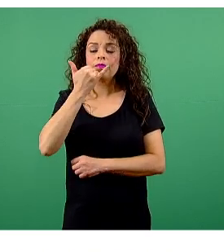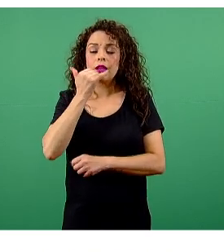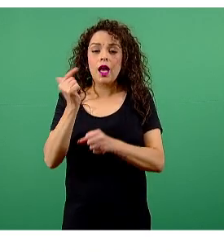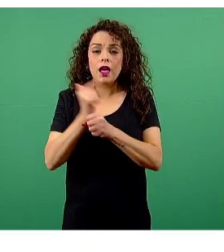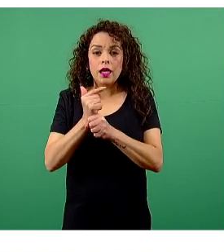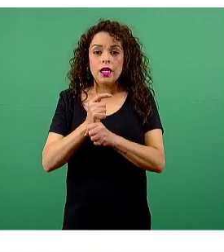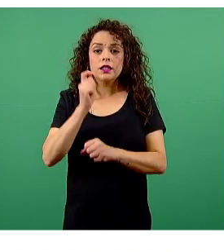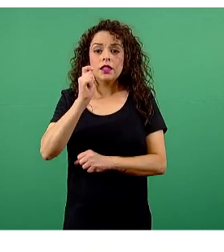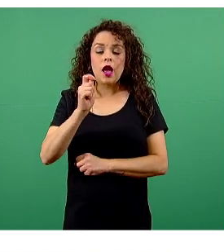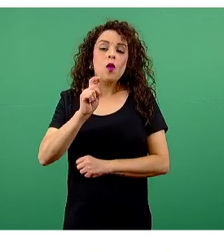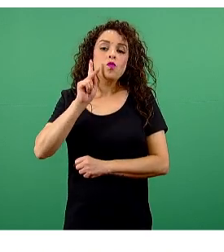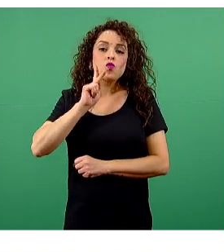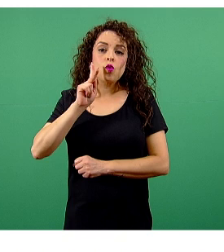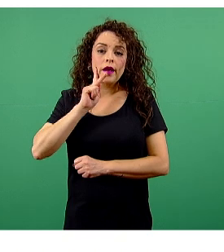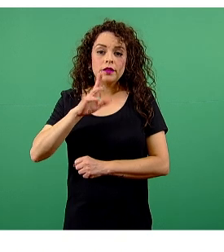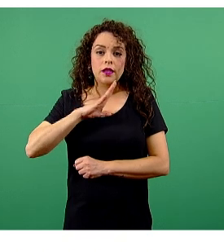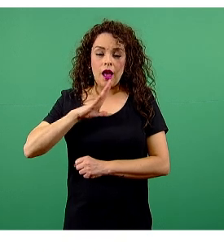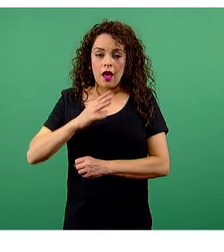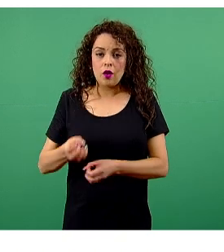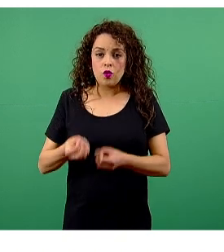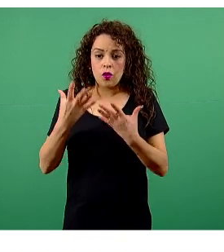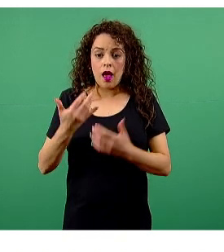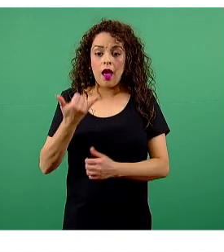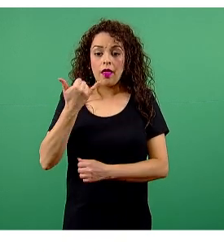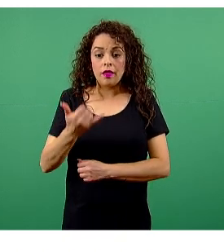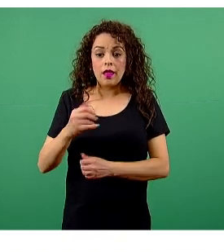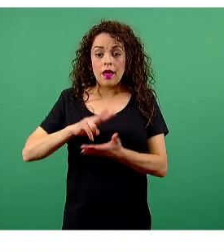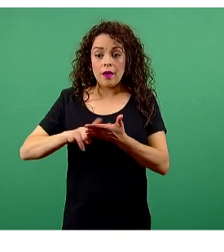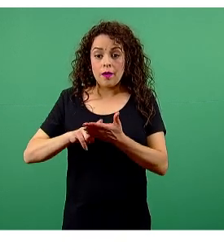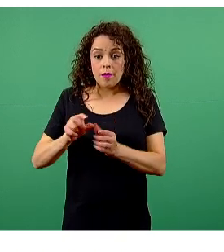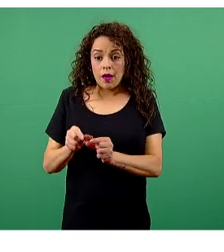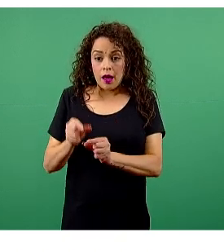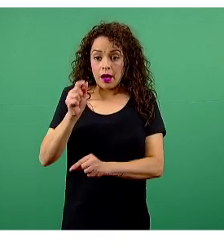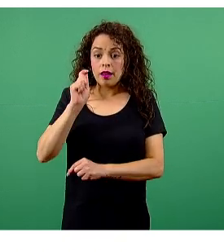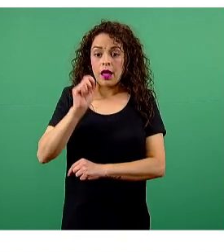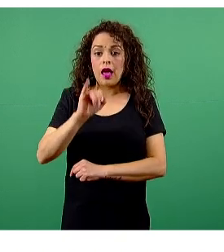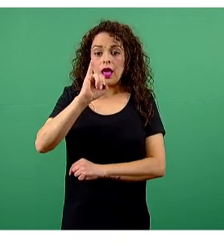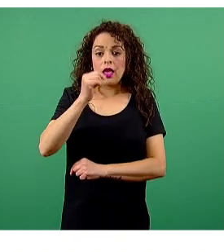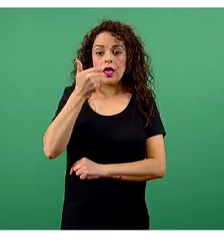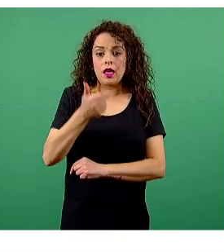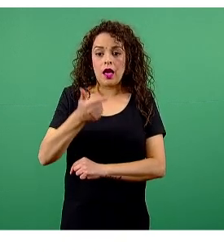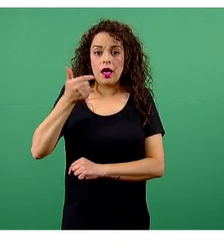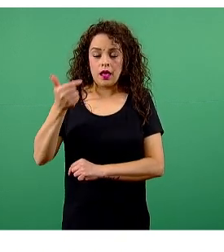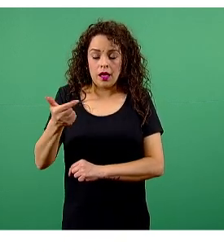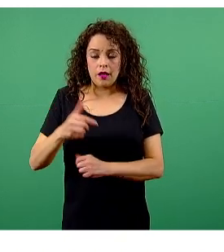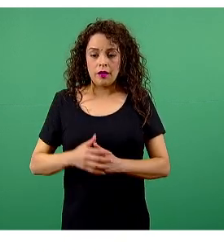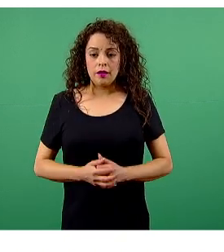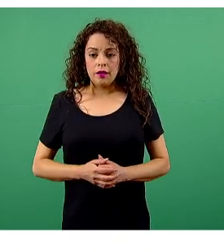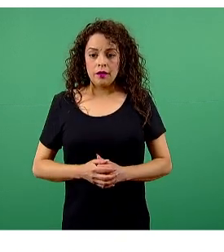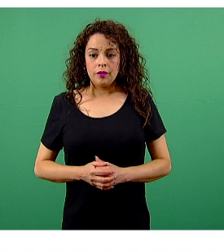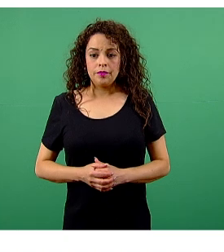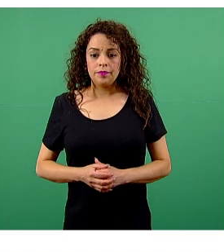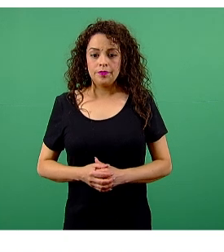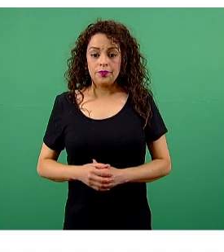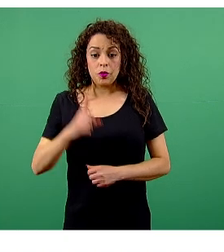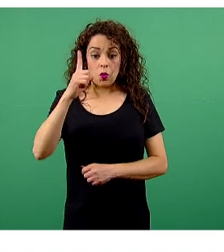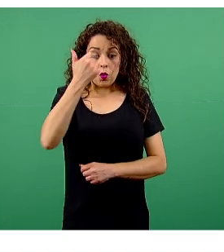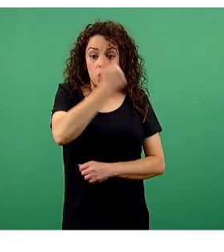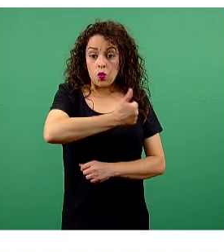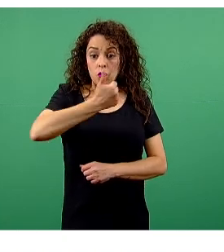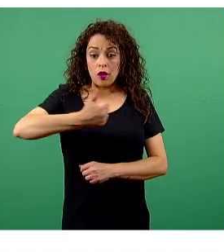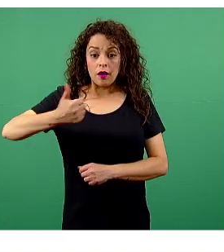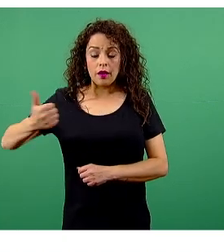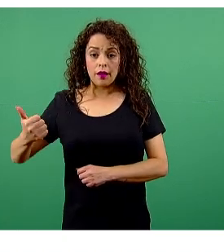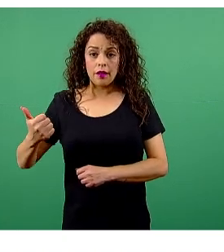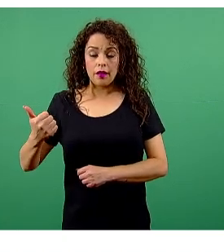las barras verdes son los anticuerpos IgG y los para cada uno de